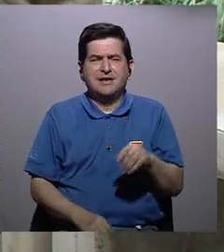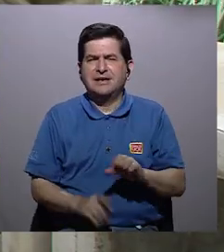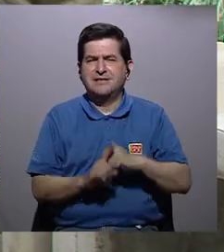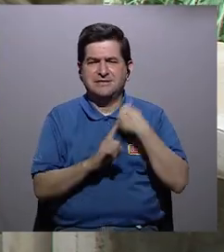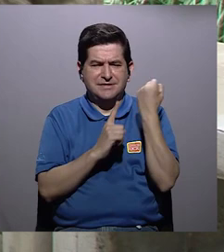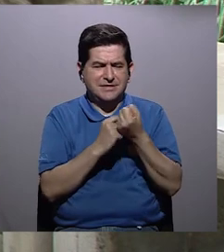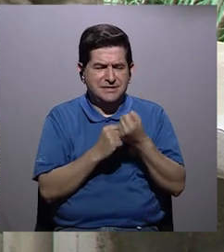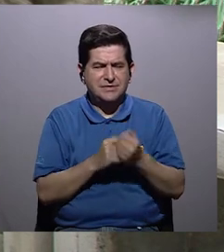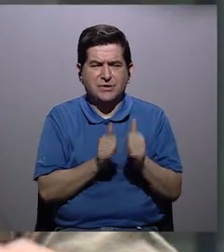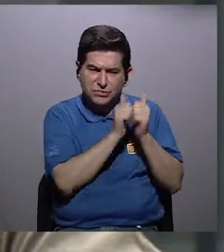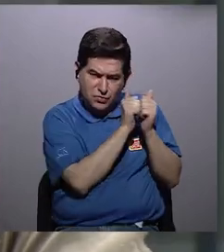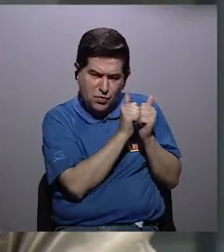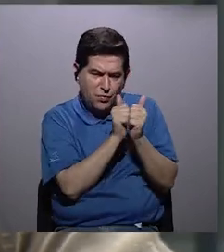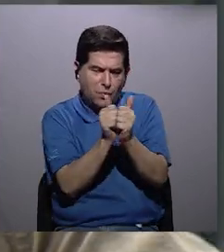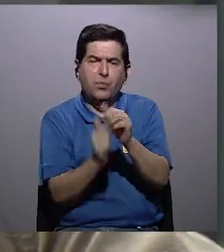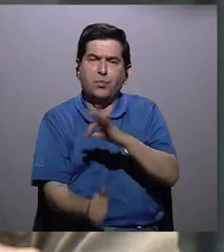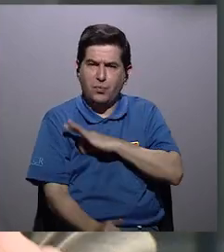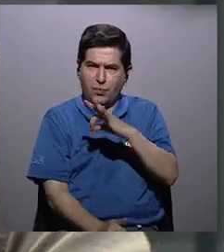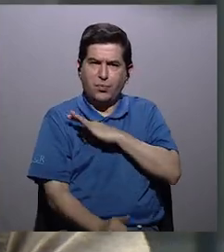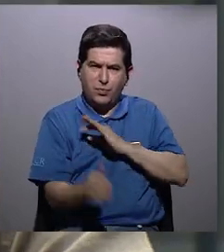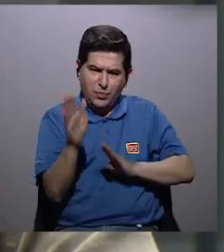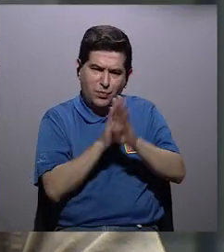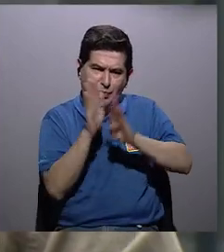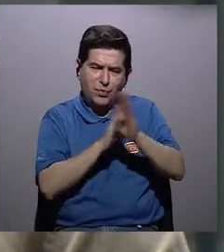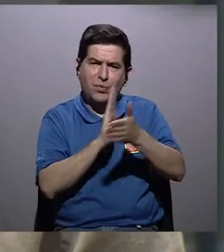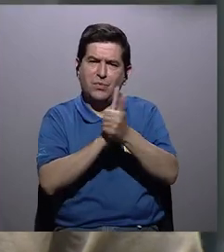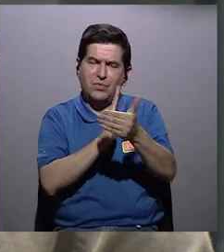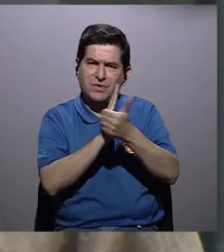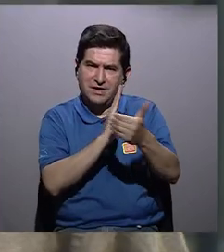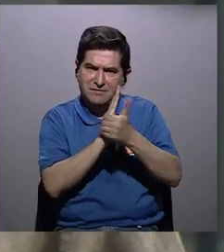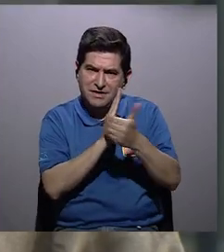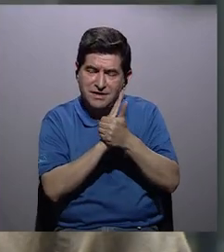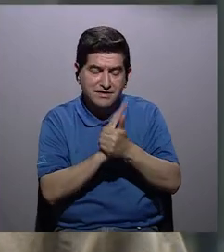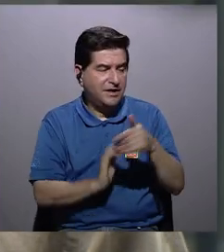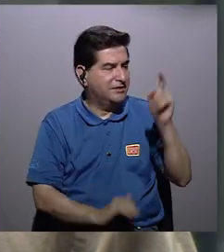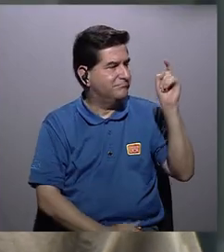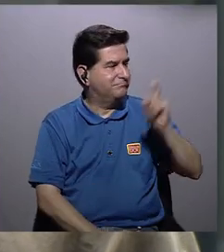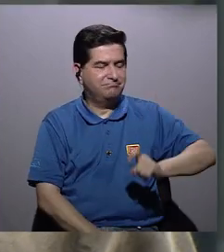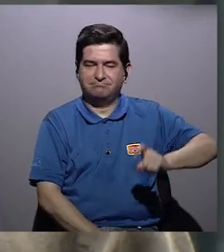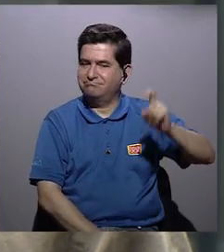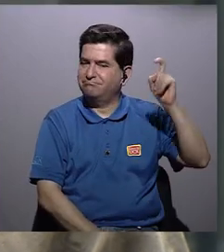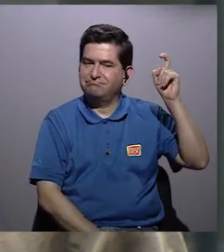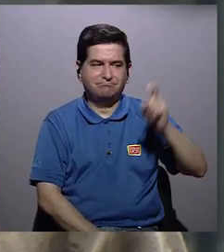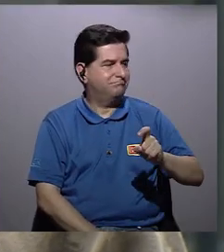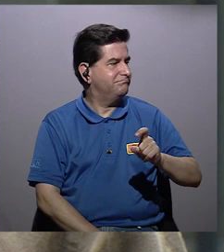este acompañamiento, que es muy beneficioso para el desarrollo de habilidades digitales, no necesariamente